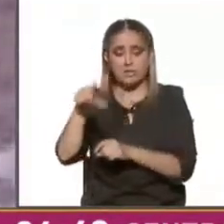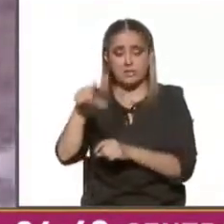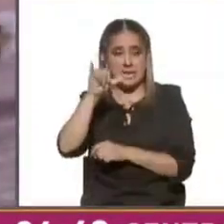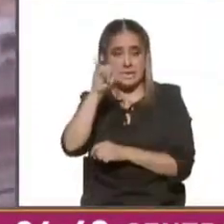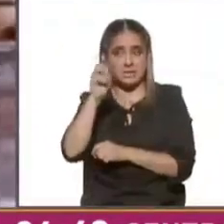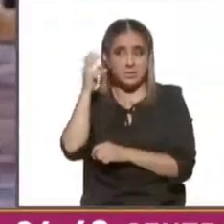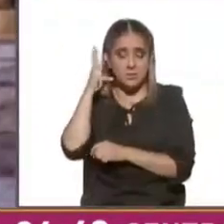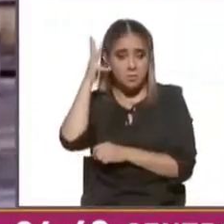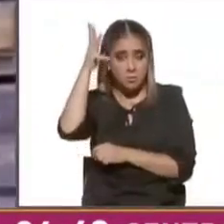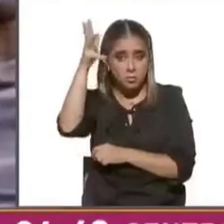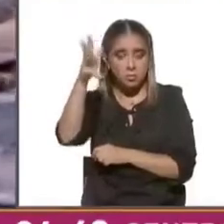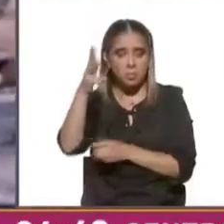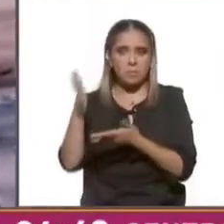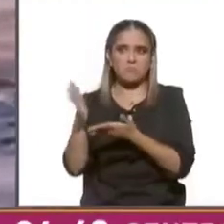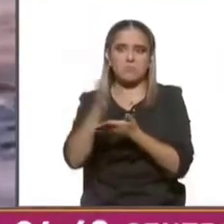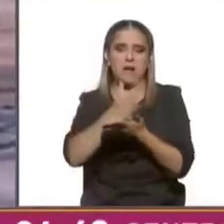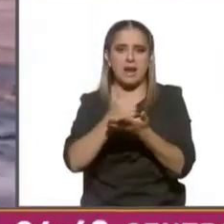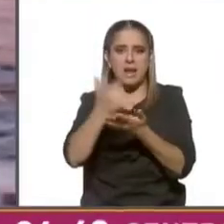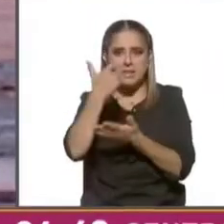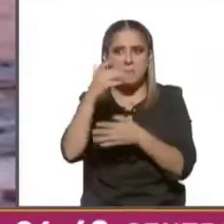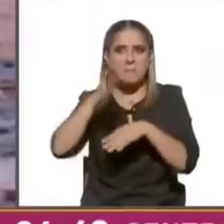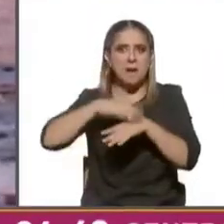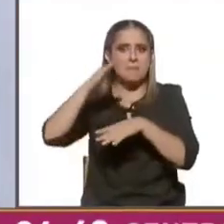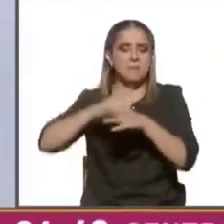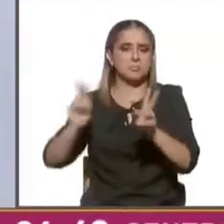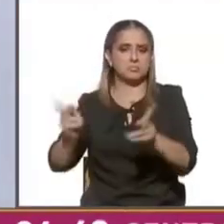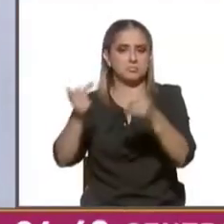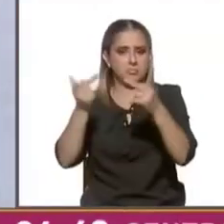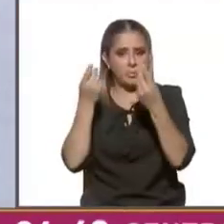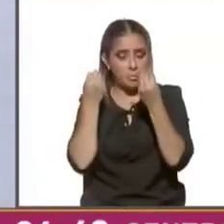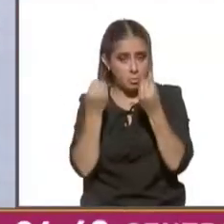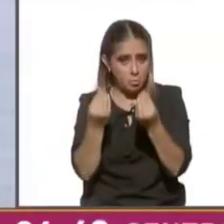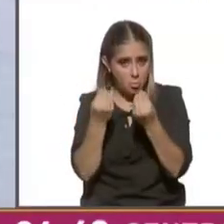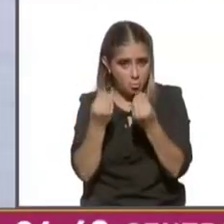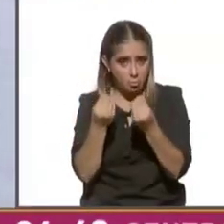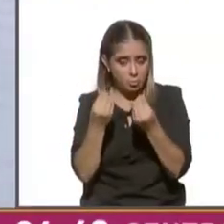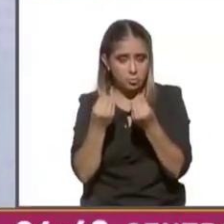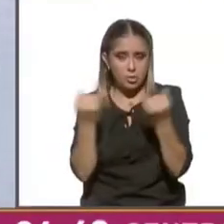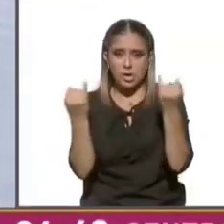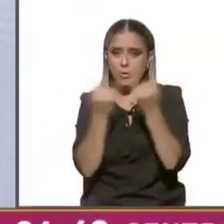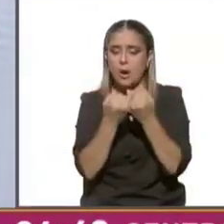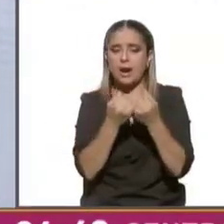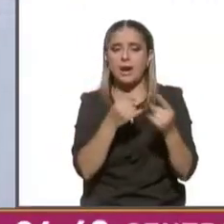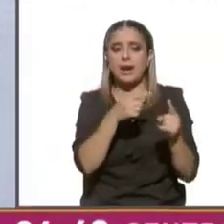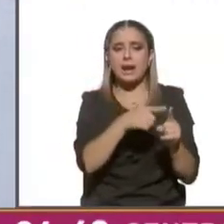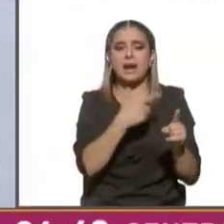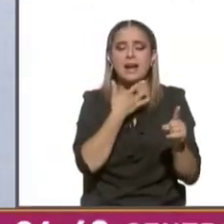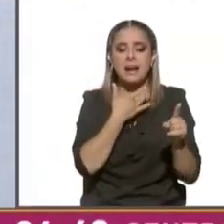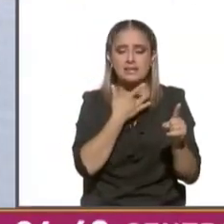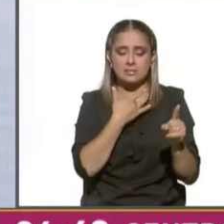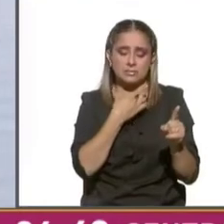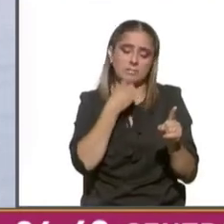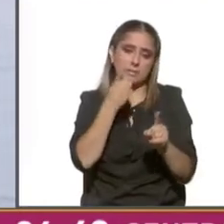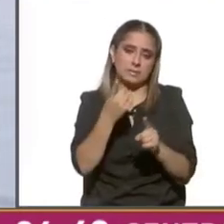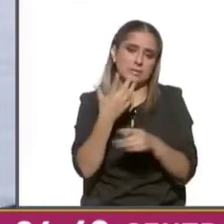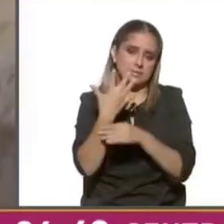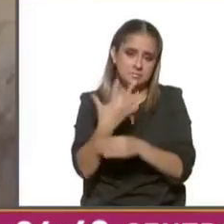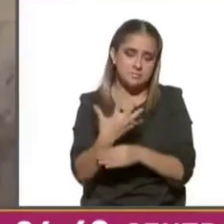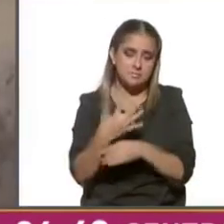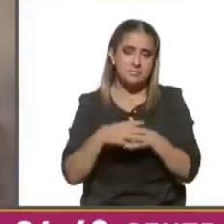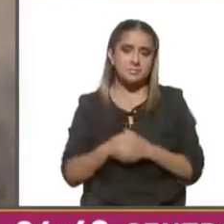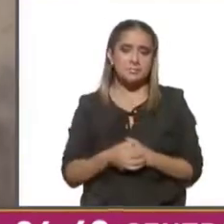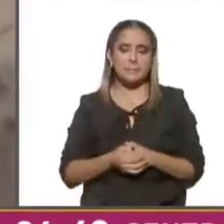Me parece que este tema se parece mucho a la discusión